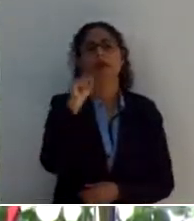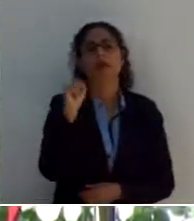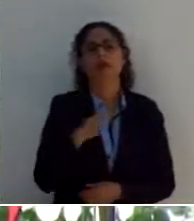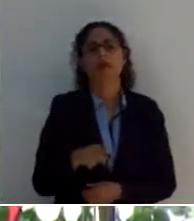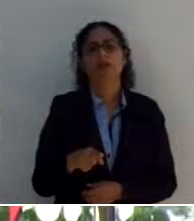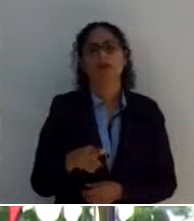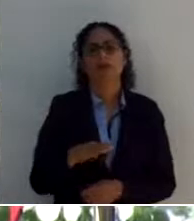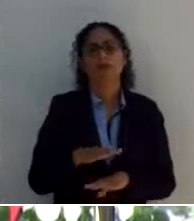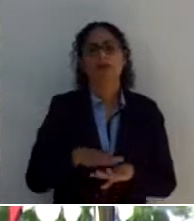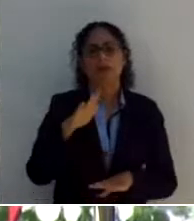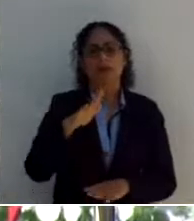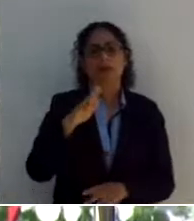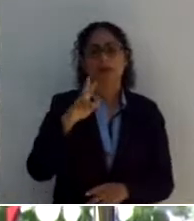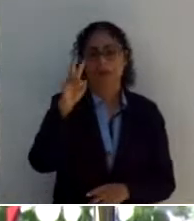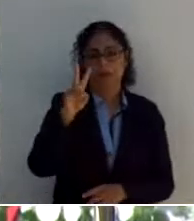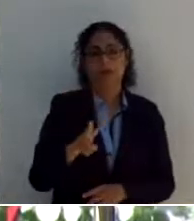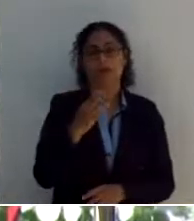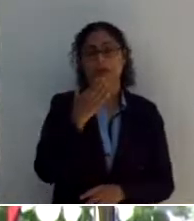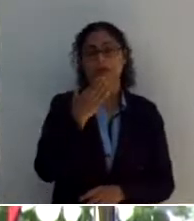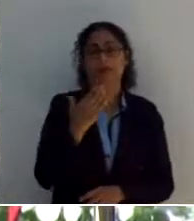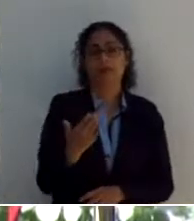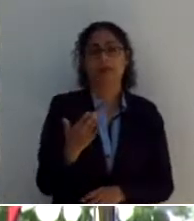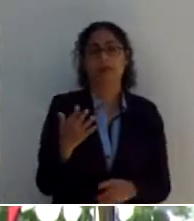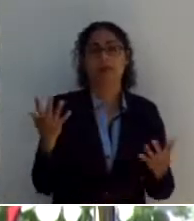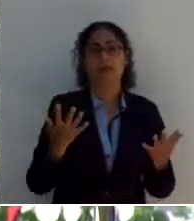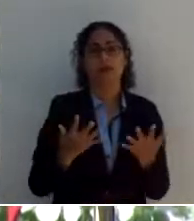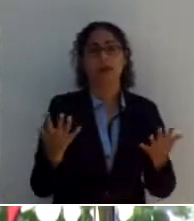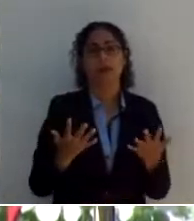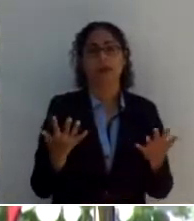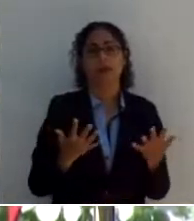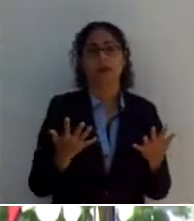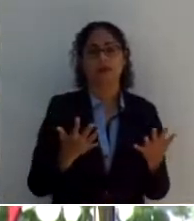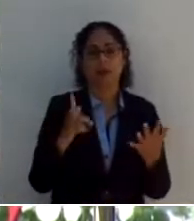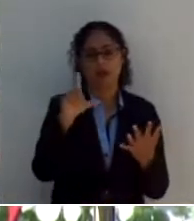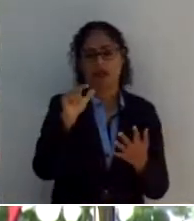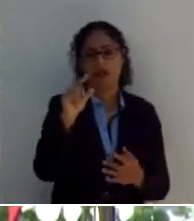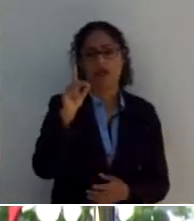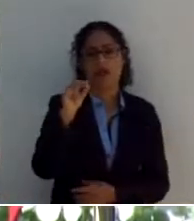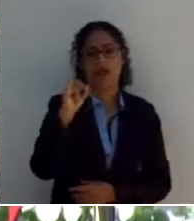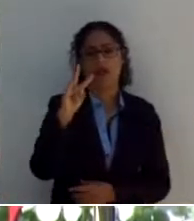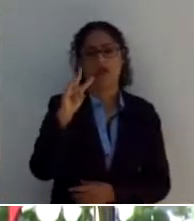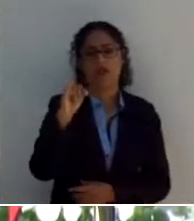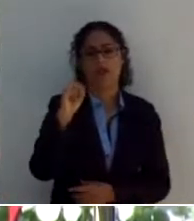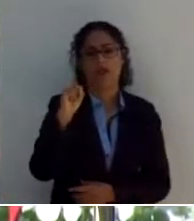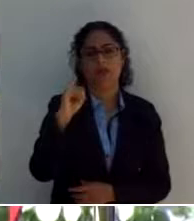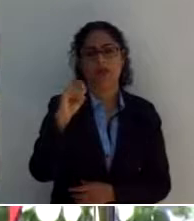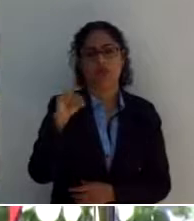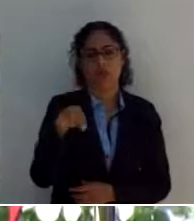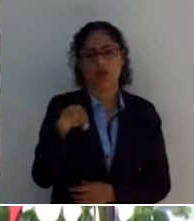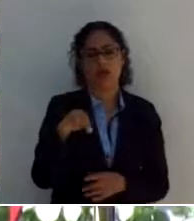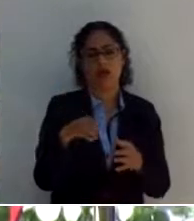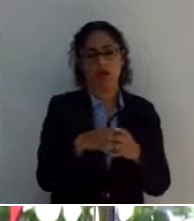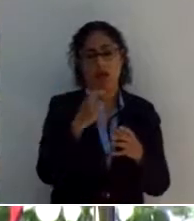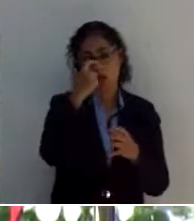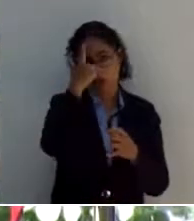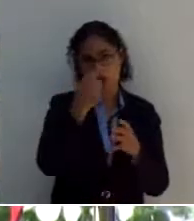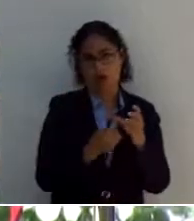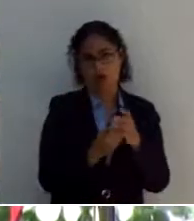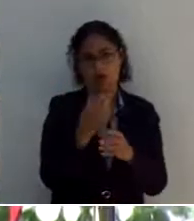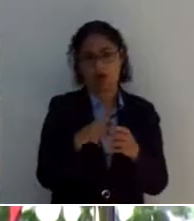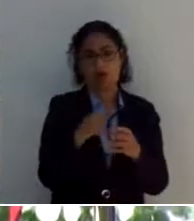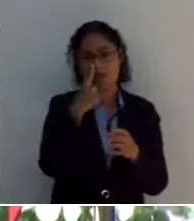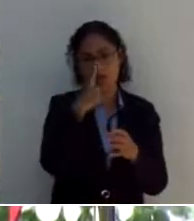el gran acierto de haber creado la división para proteger a